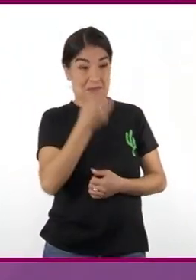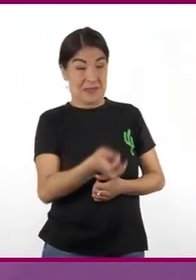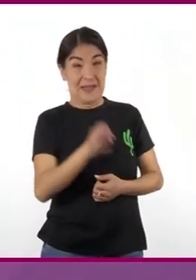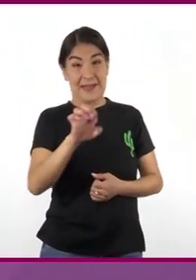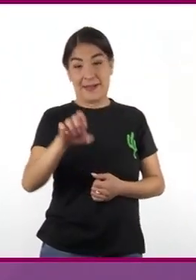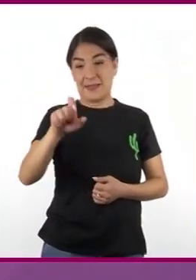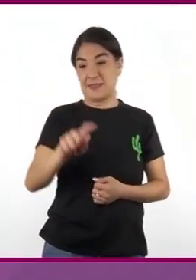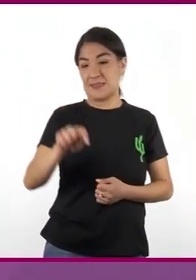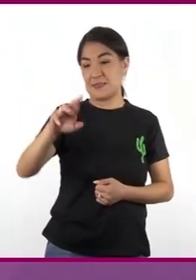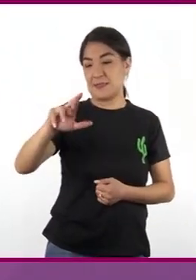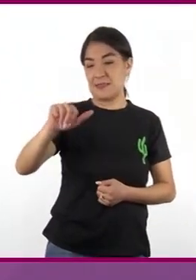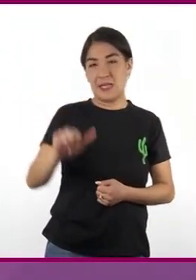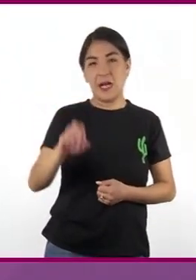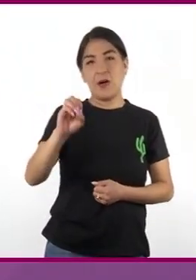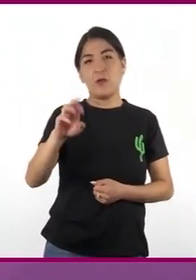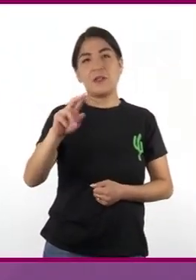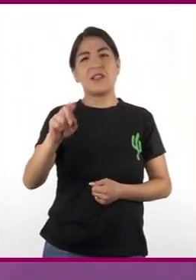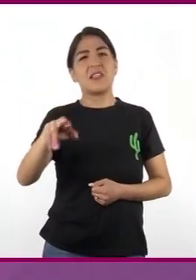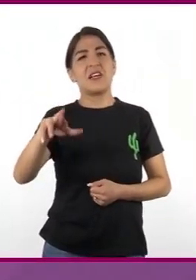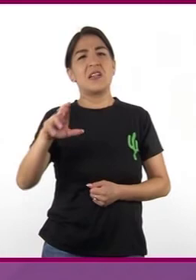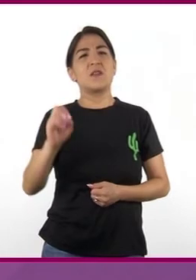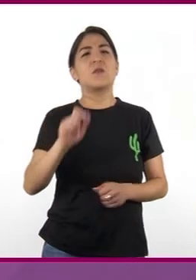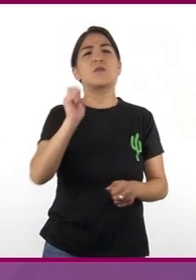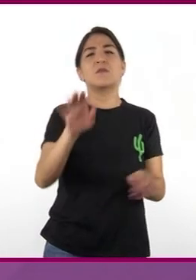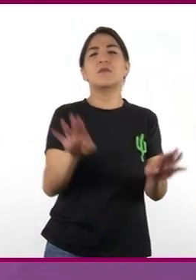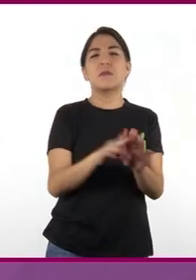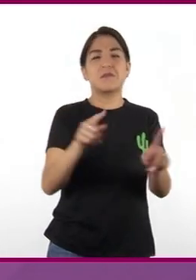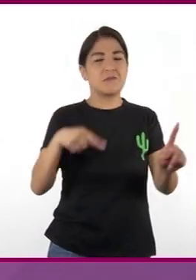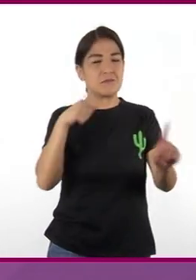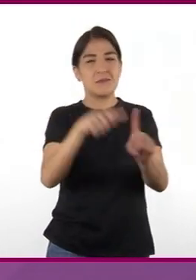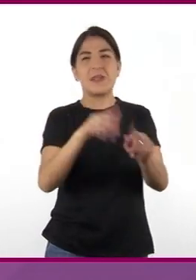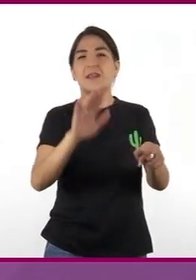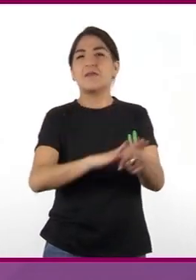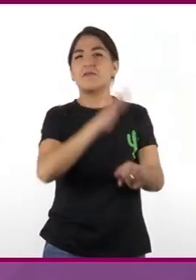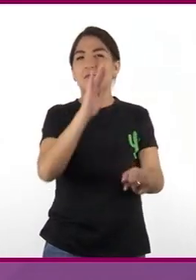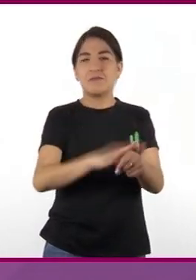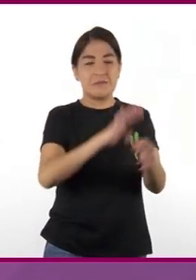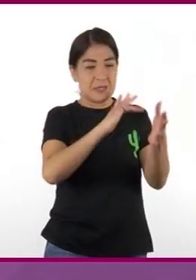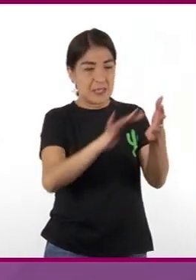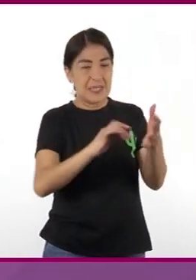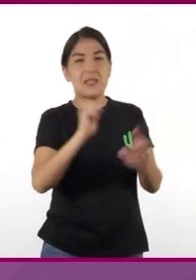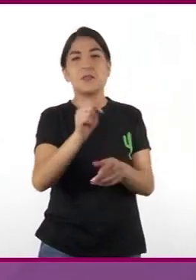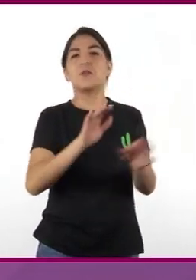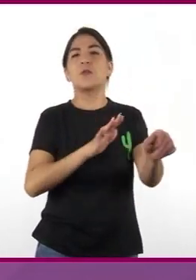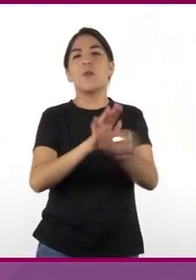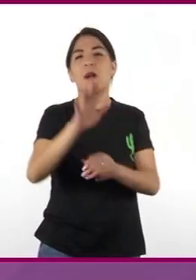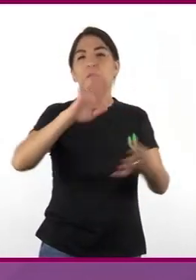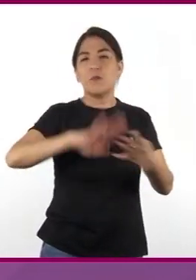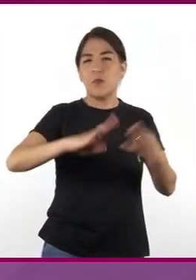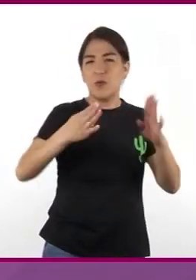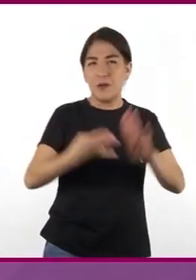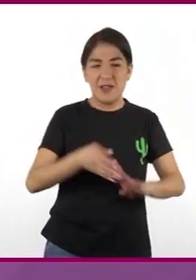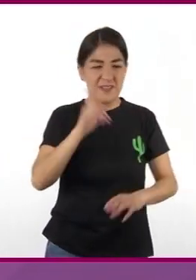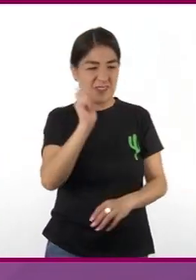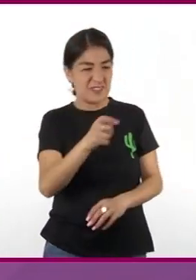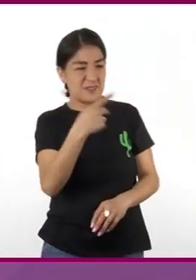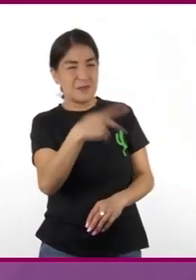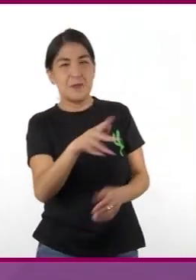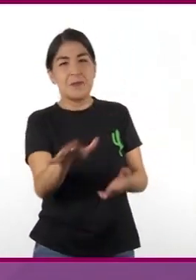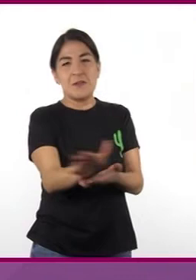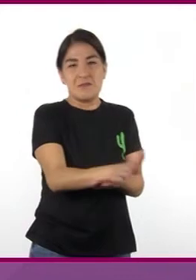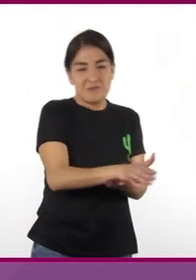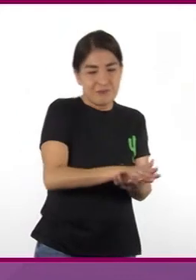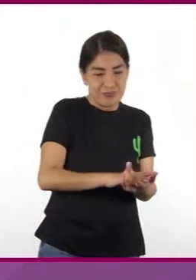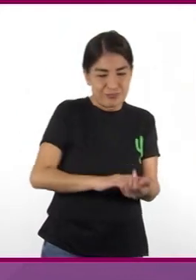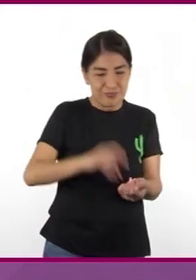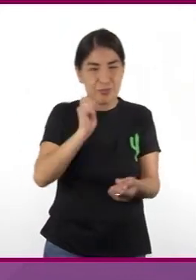Extraordinario por la persuasión que ejerce en el lector, por el hábil manejo del motivo de la falsa modestia, por lo que nos